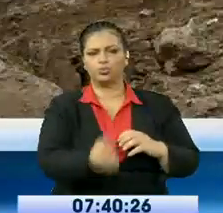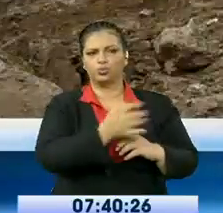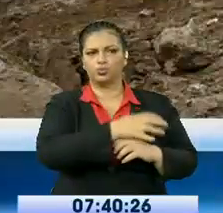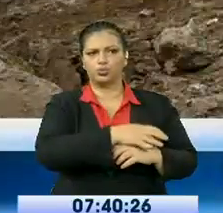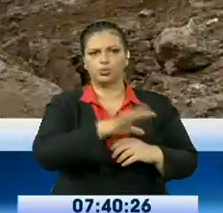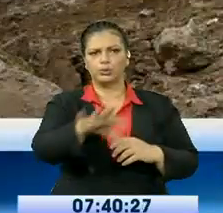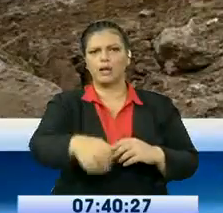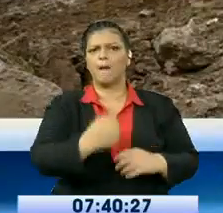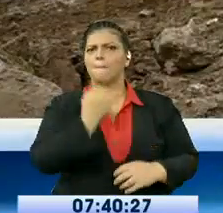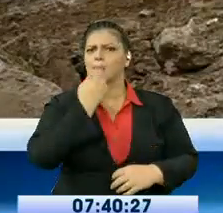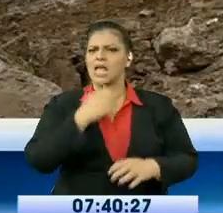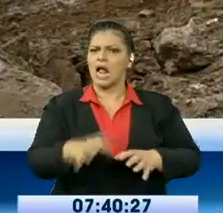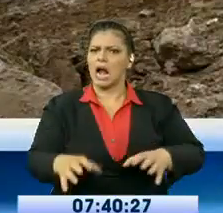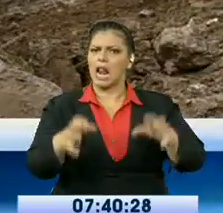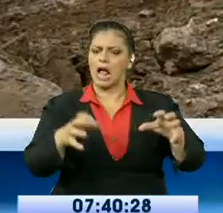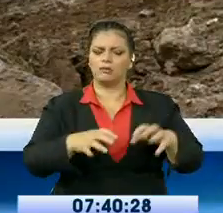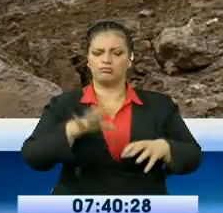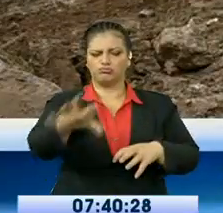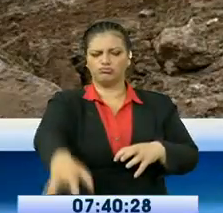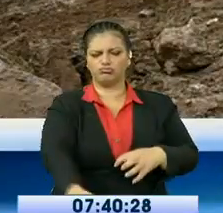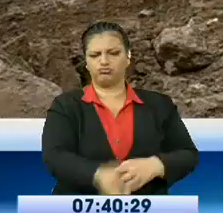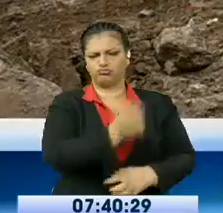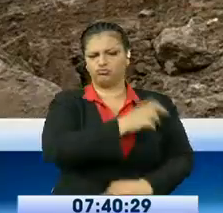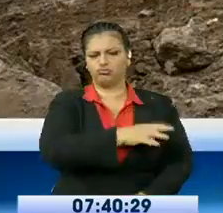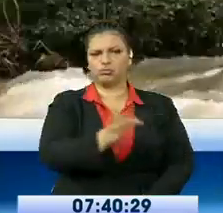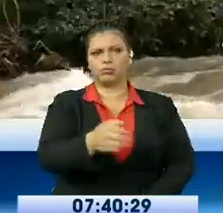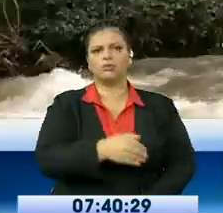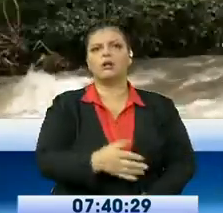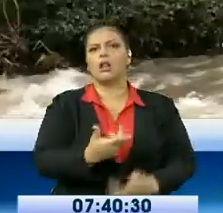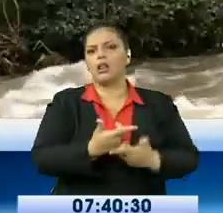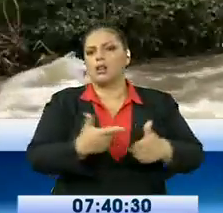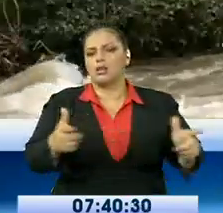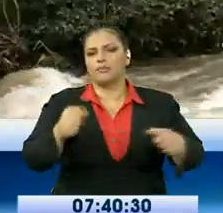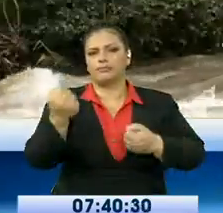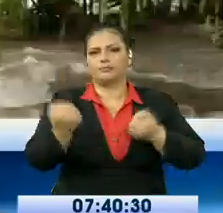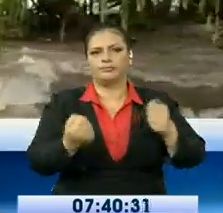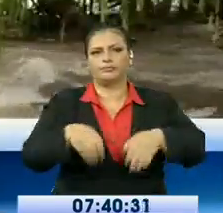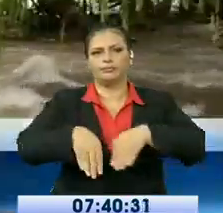acumularon sobre la carretera principal para despejar el camino. Informó Roselena Vasconés.